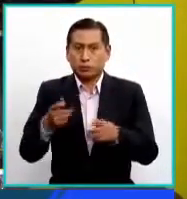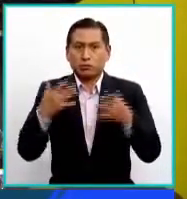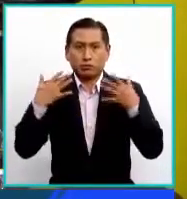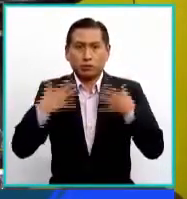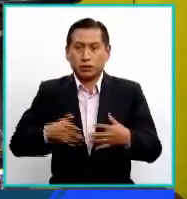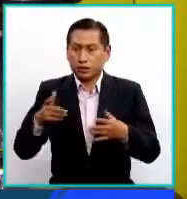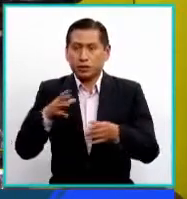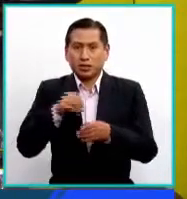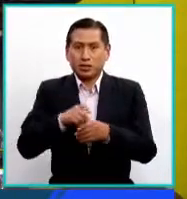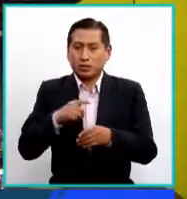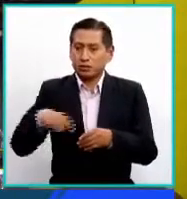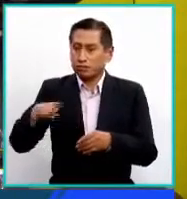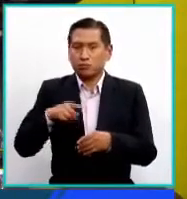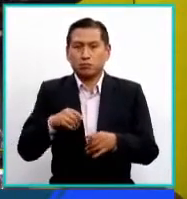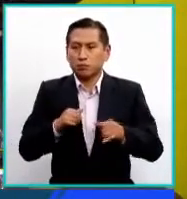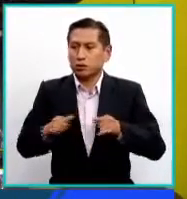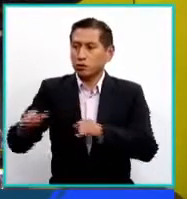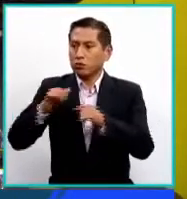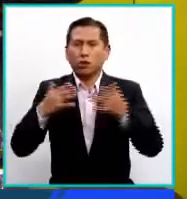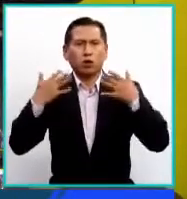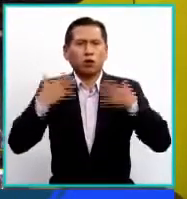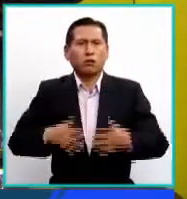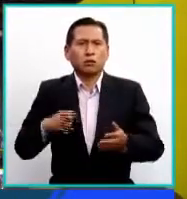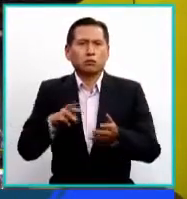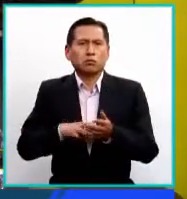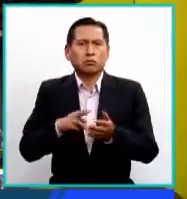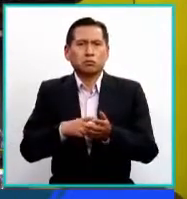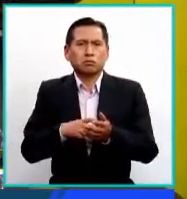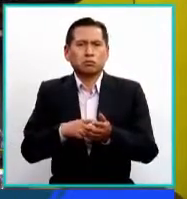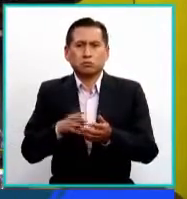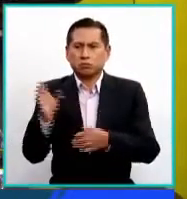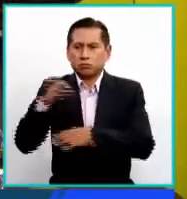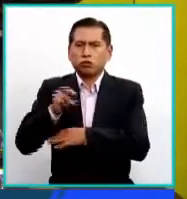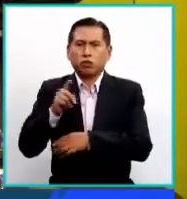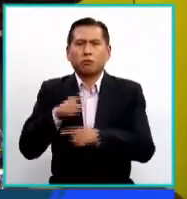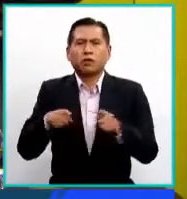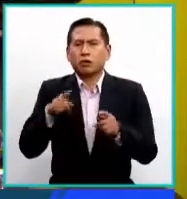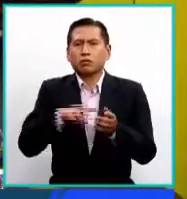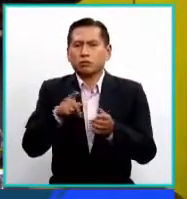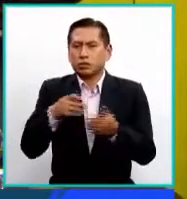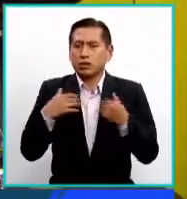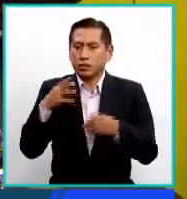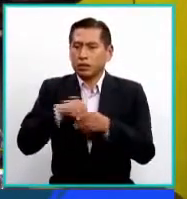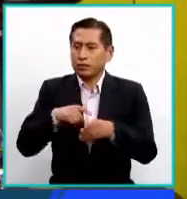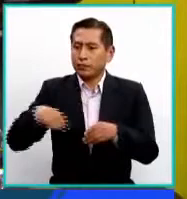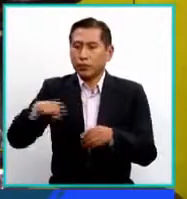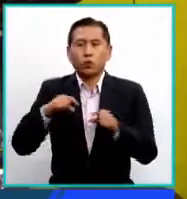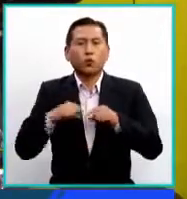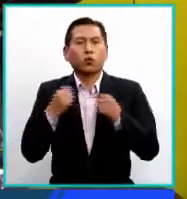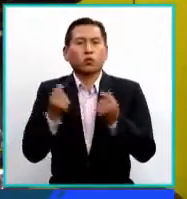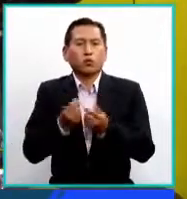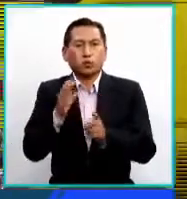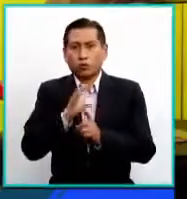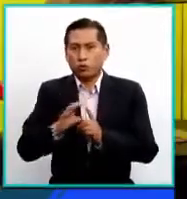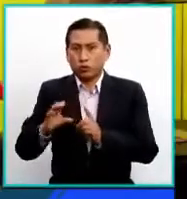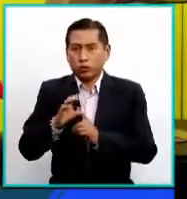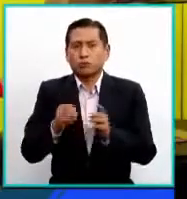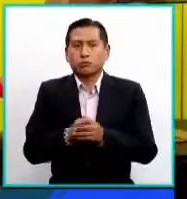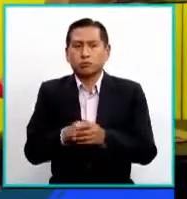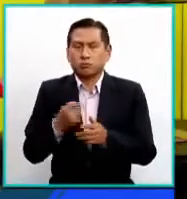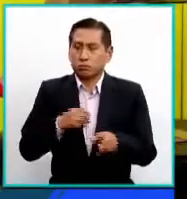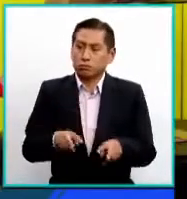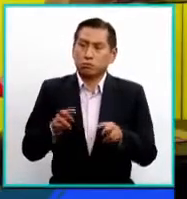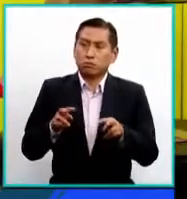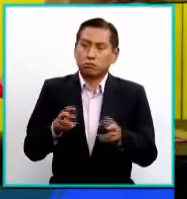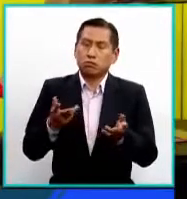vestida dentro de ese mismo paradigma que evidentemente no es que te impone, pero sí que forma parte del colectivo cultural. Y uno dice,